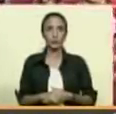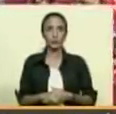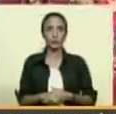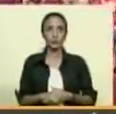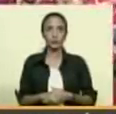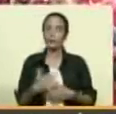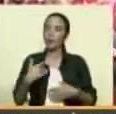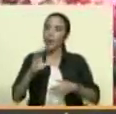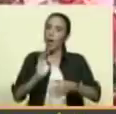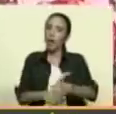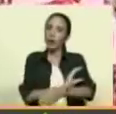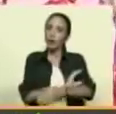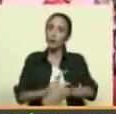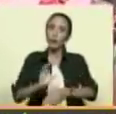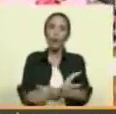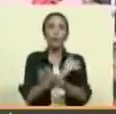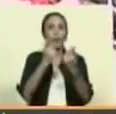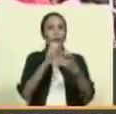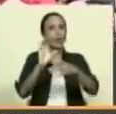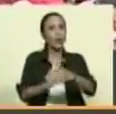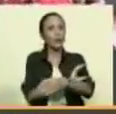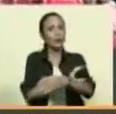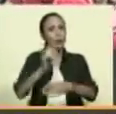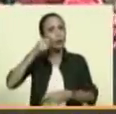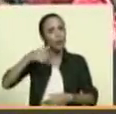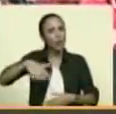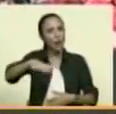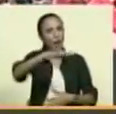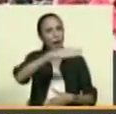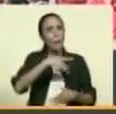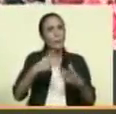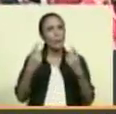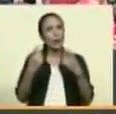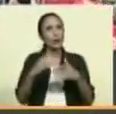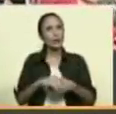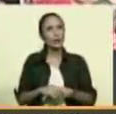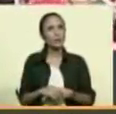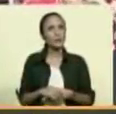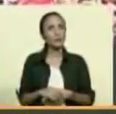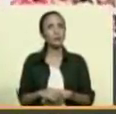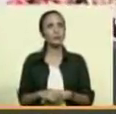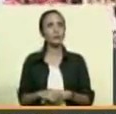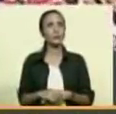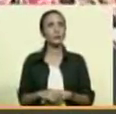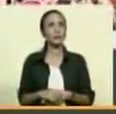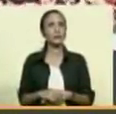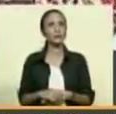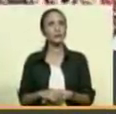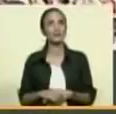cantado ninguna canción del llano. ¿Por qué? Que vine en camino, ya tienen que estar aquí.